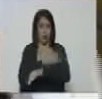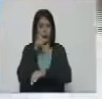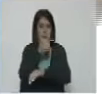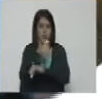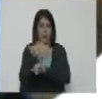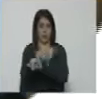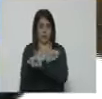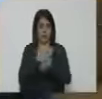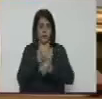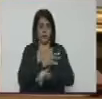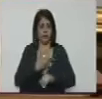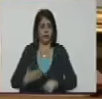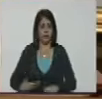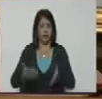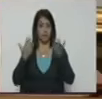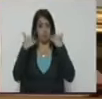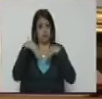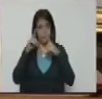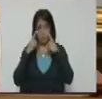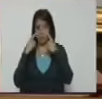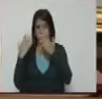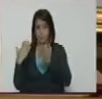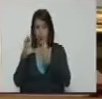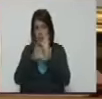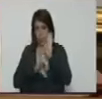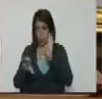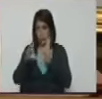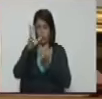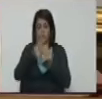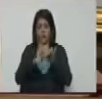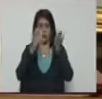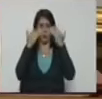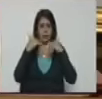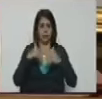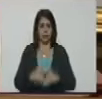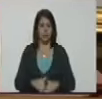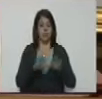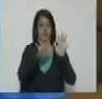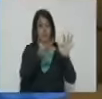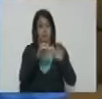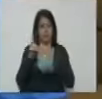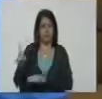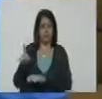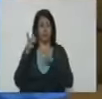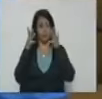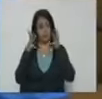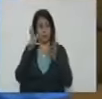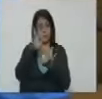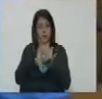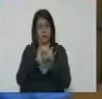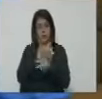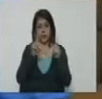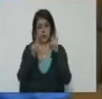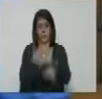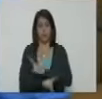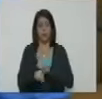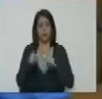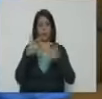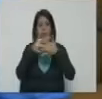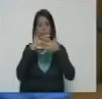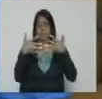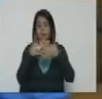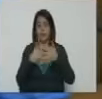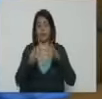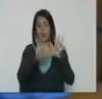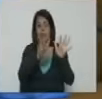Es todo, ciudadano presidente. En consideración el capítulo. Aprobado. Siguiente. Décimo primero. Se sugiere aprobar con modificación el contenido del